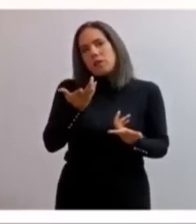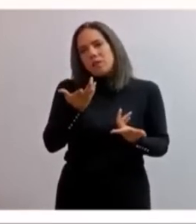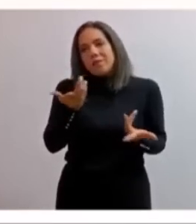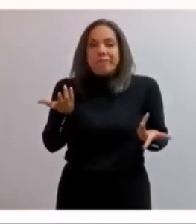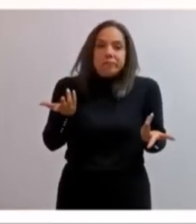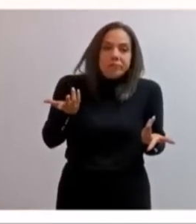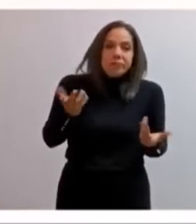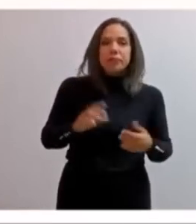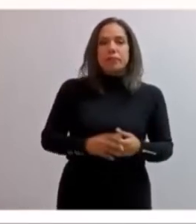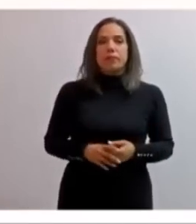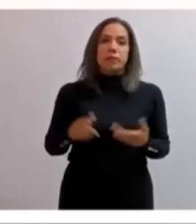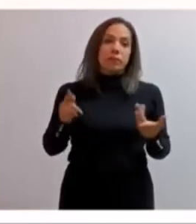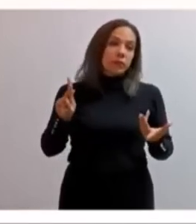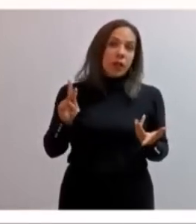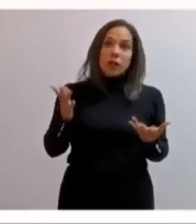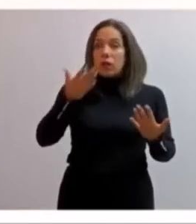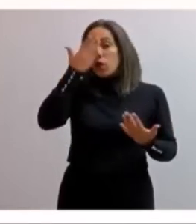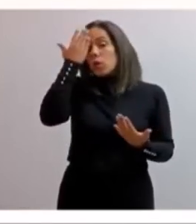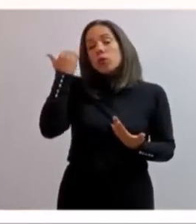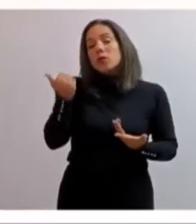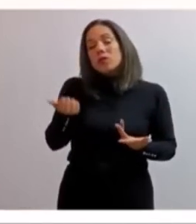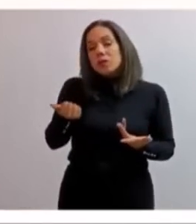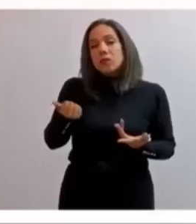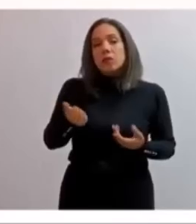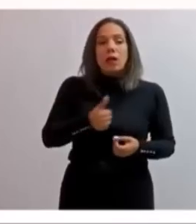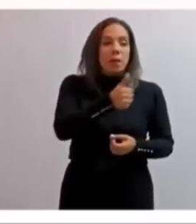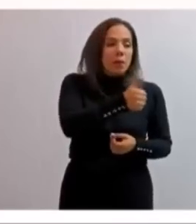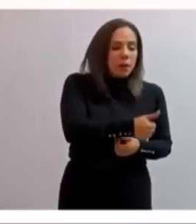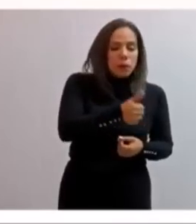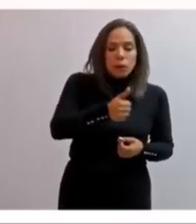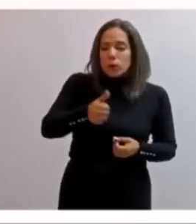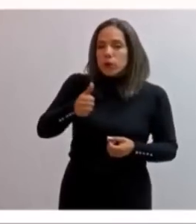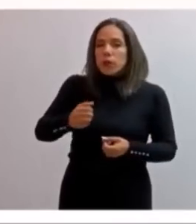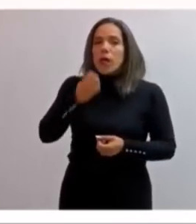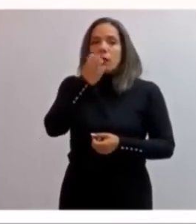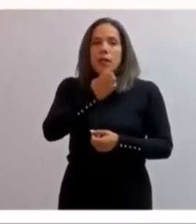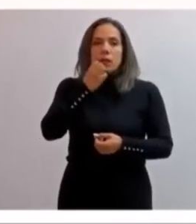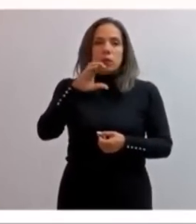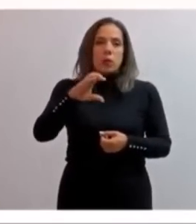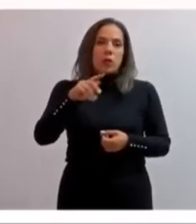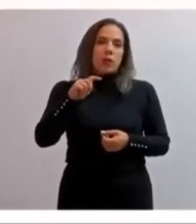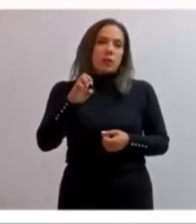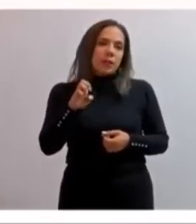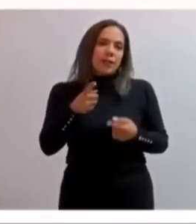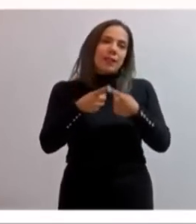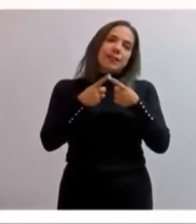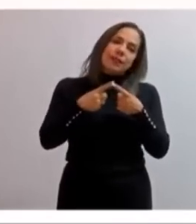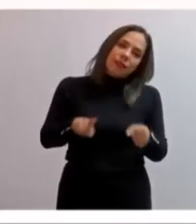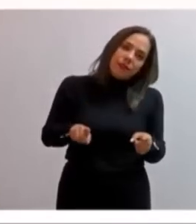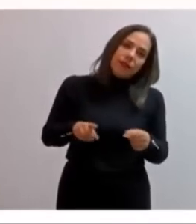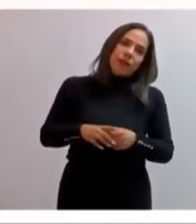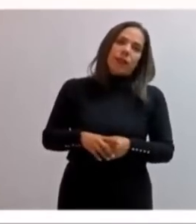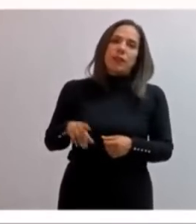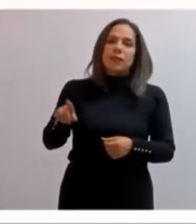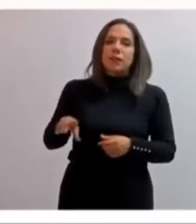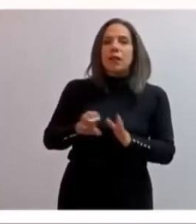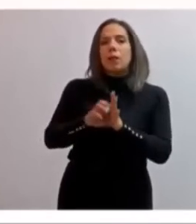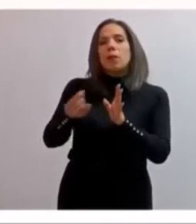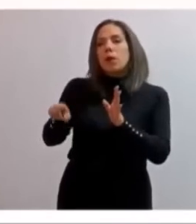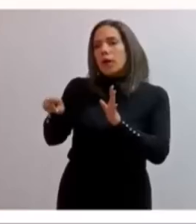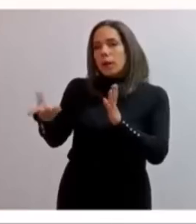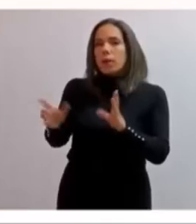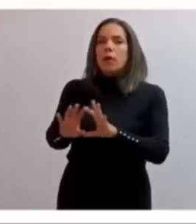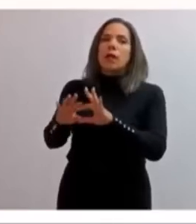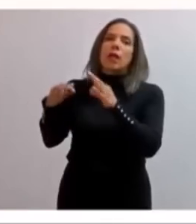docentes. Y hay consejos técnicos que funcionan con otra complejidad, como los de las escuelas secundarias, por los